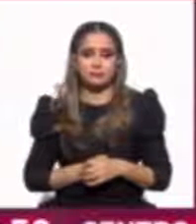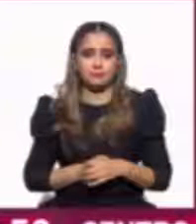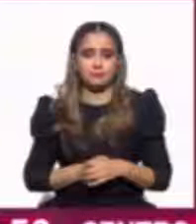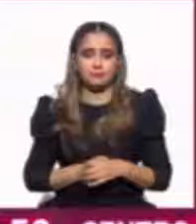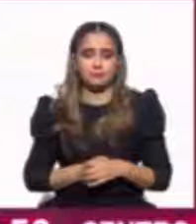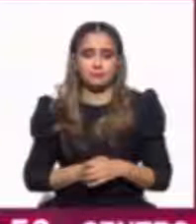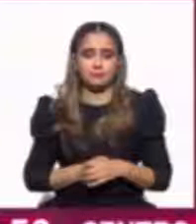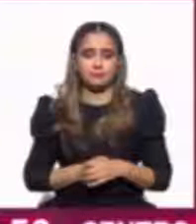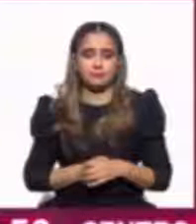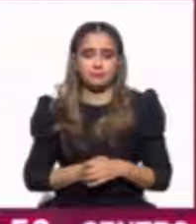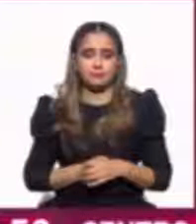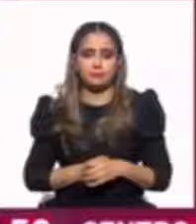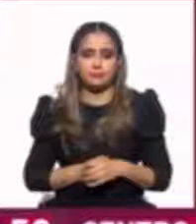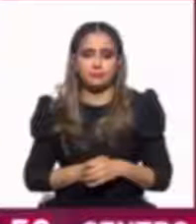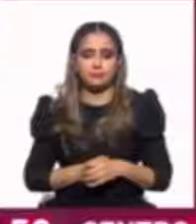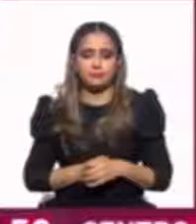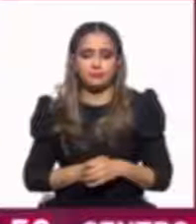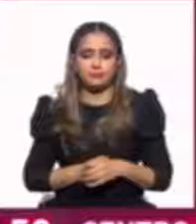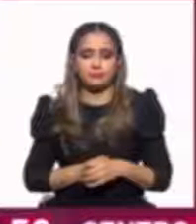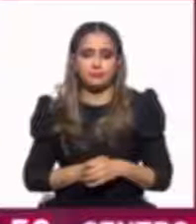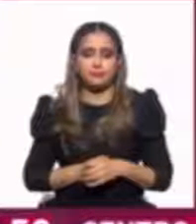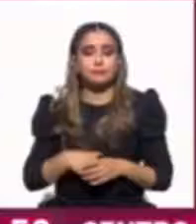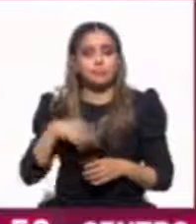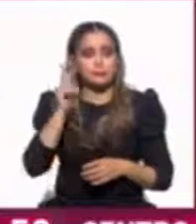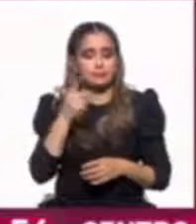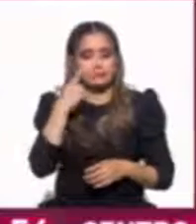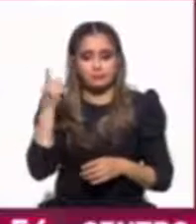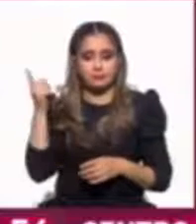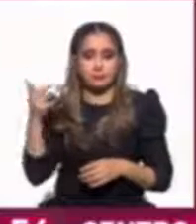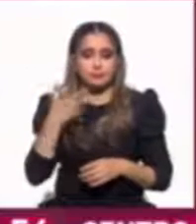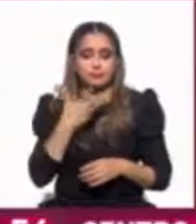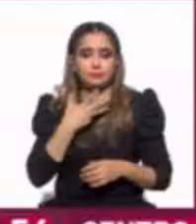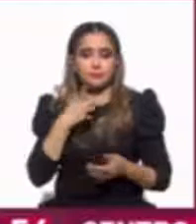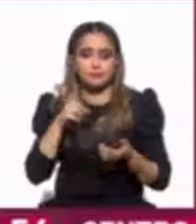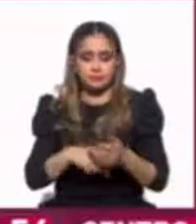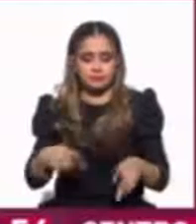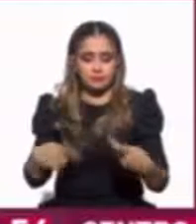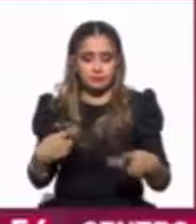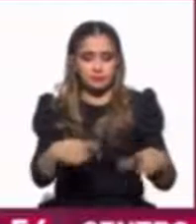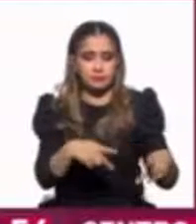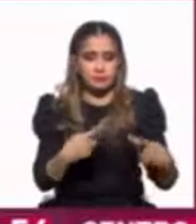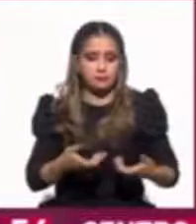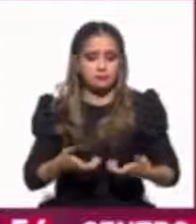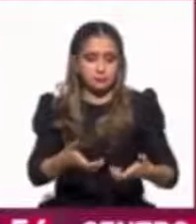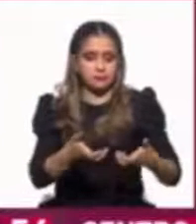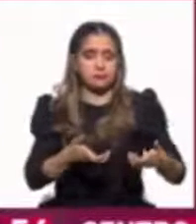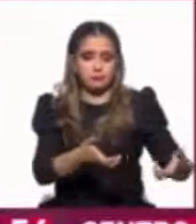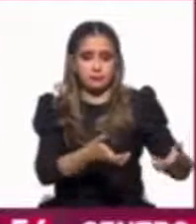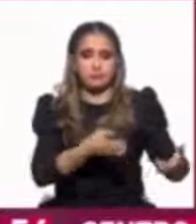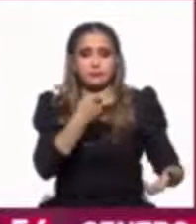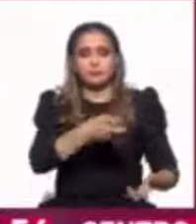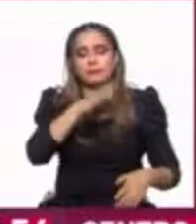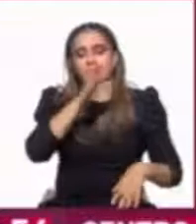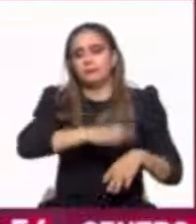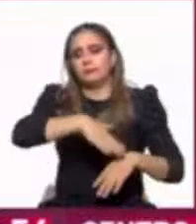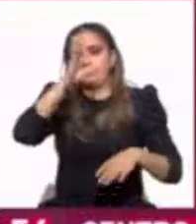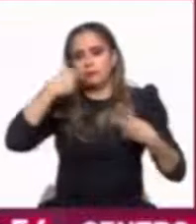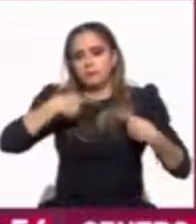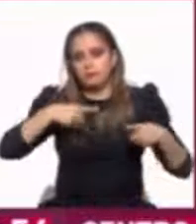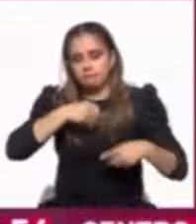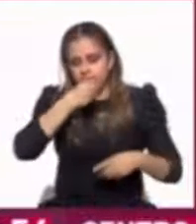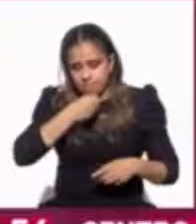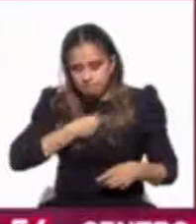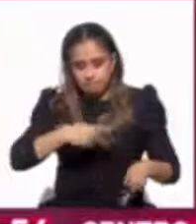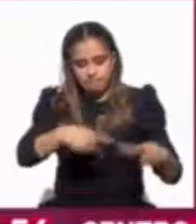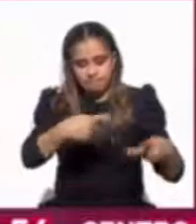nos remitimos a la tasa de subocupación, es donde yo creo que el impacto es pues más impresionante, Lupita.